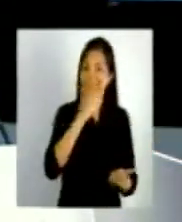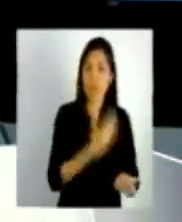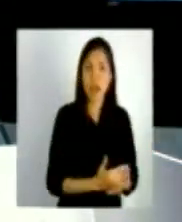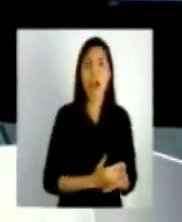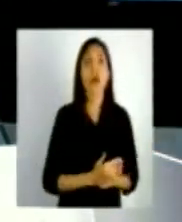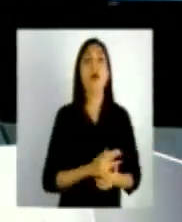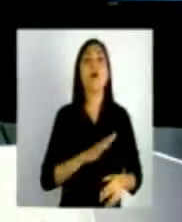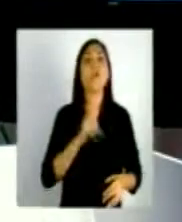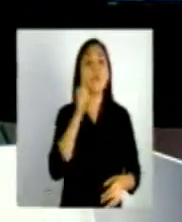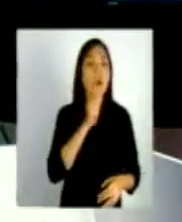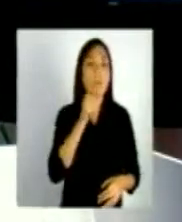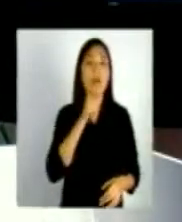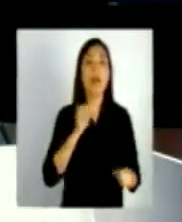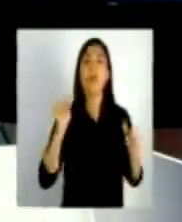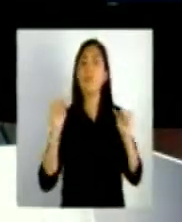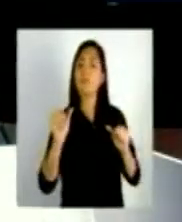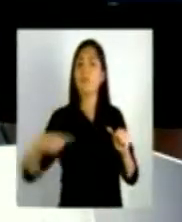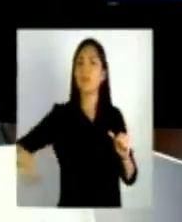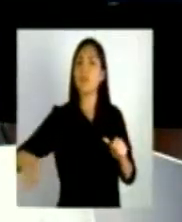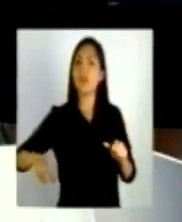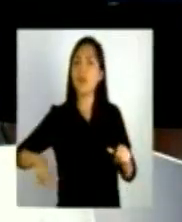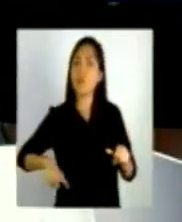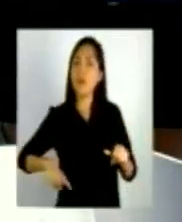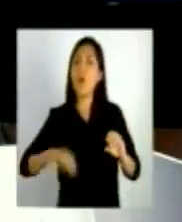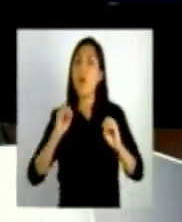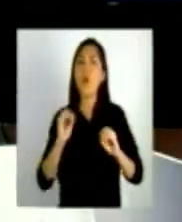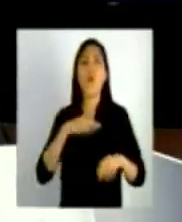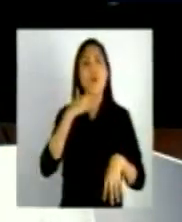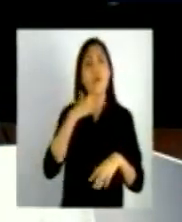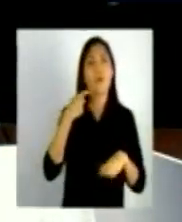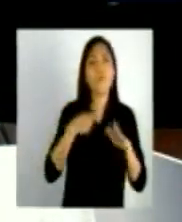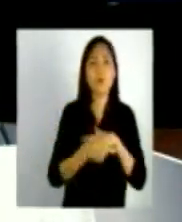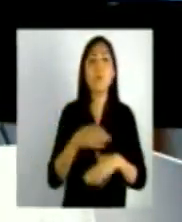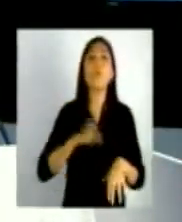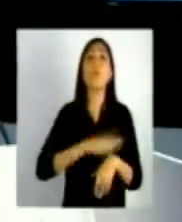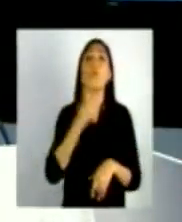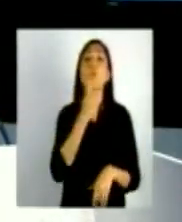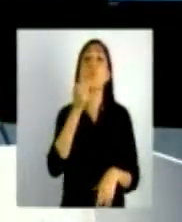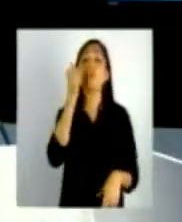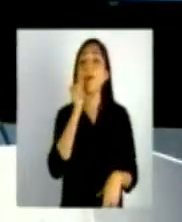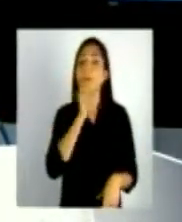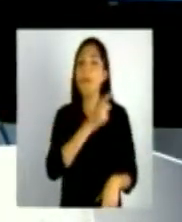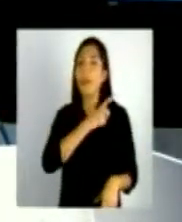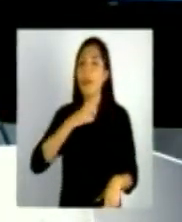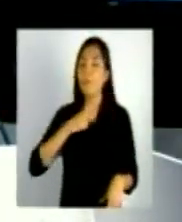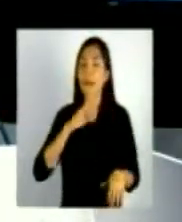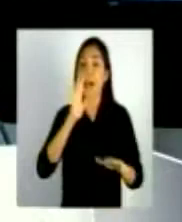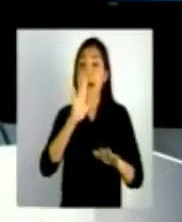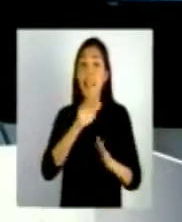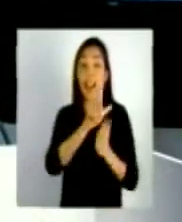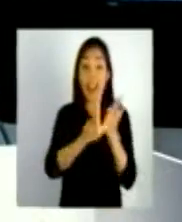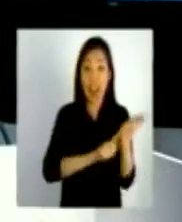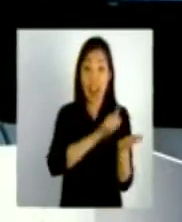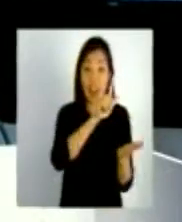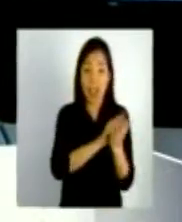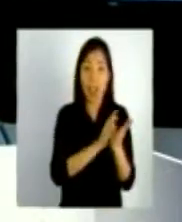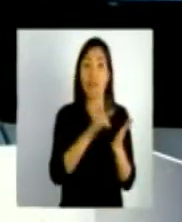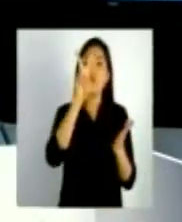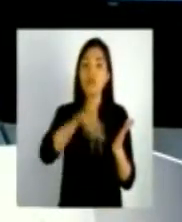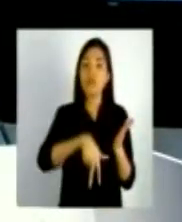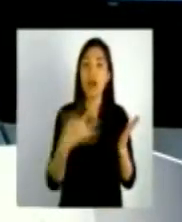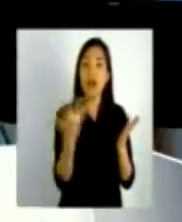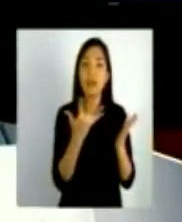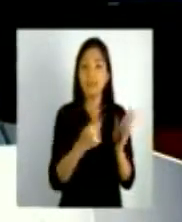más corrupción, y solamente se puede garantizar con la aplicación imparcial de la ley, y eso en